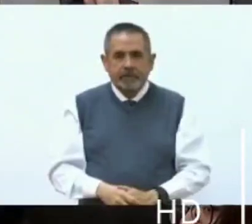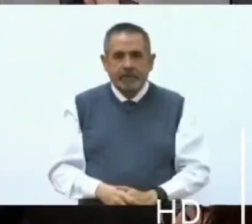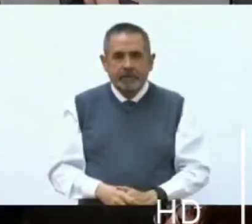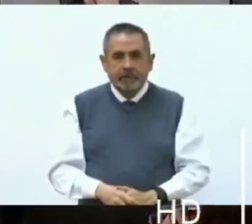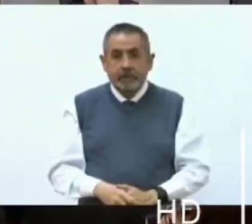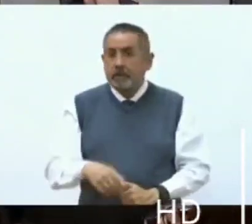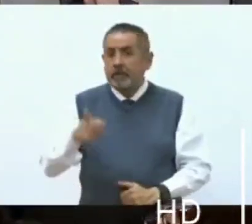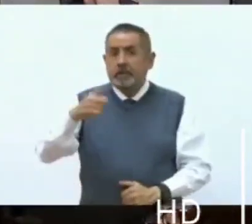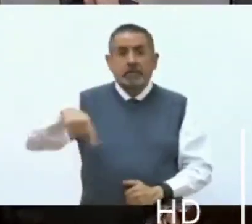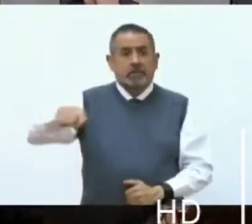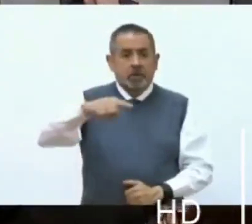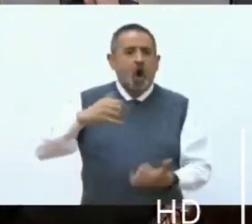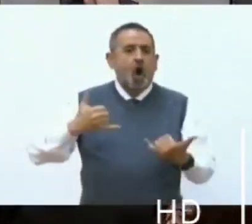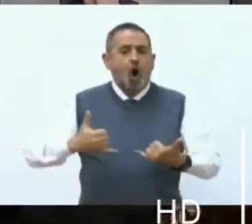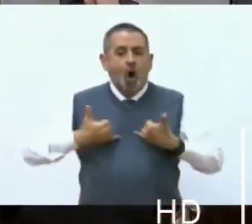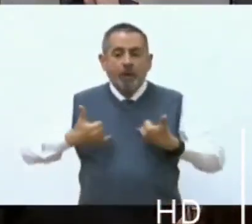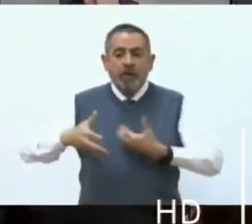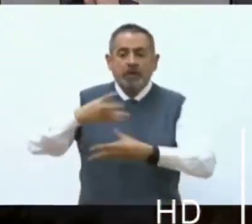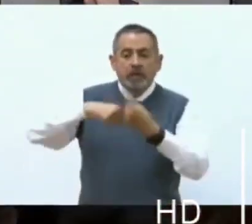Jóvenes Construyendo el Futuro.